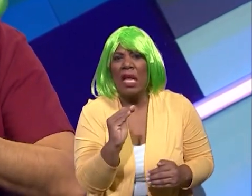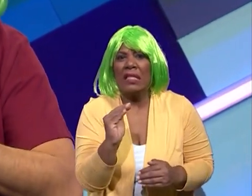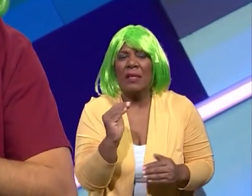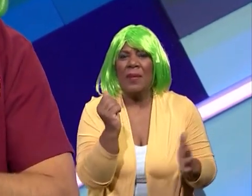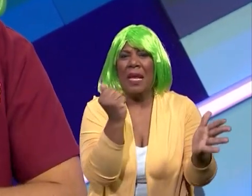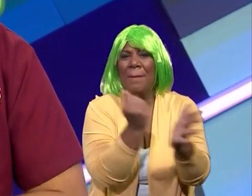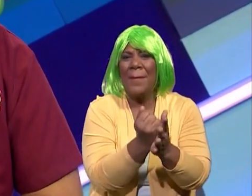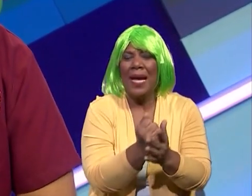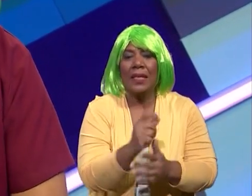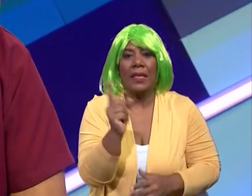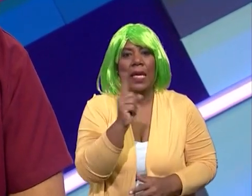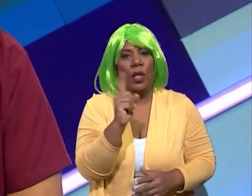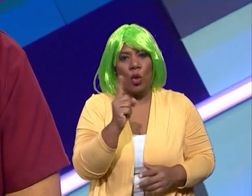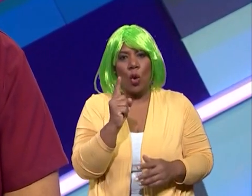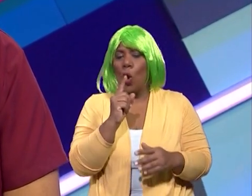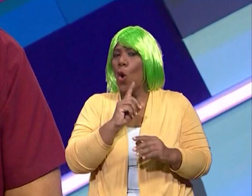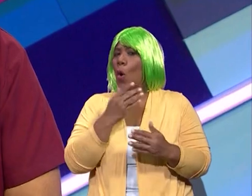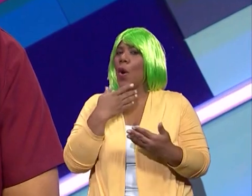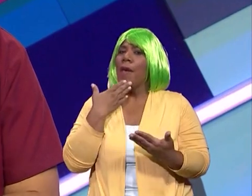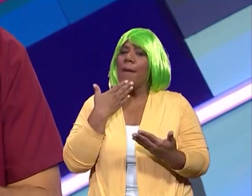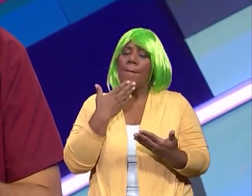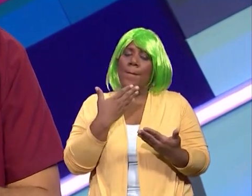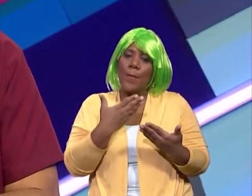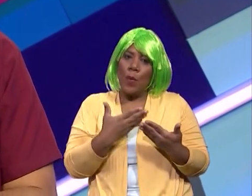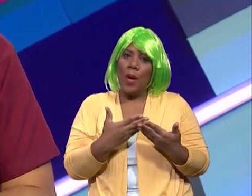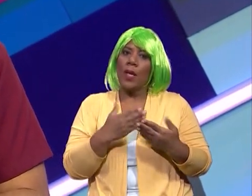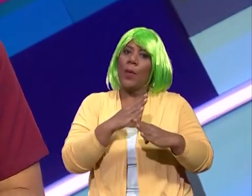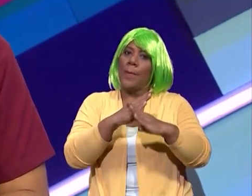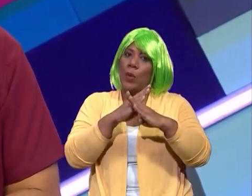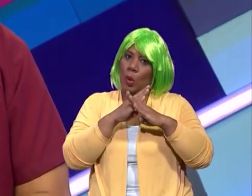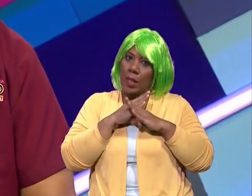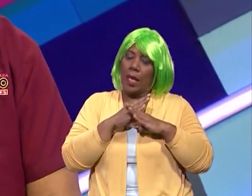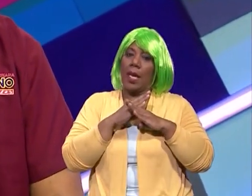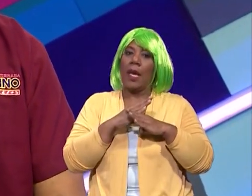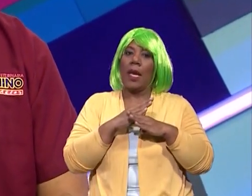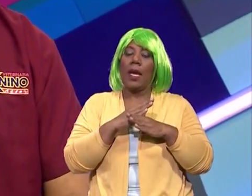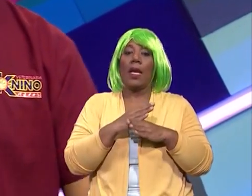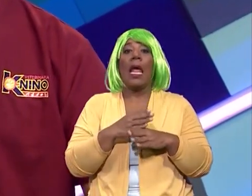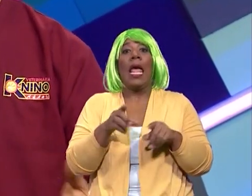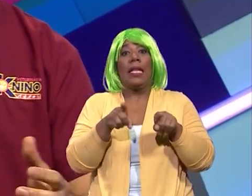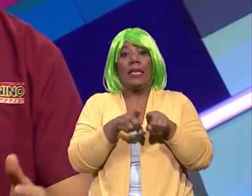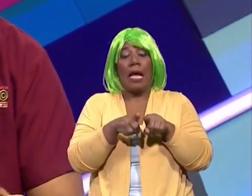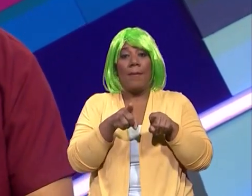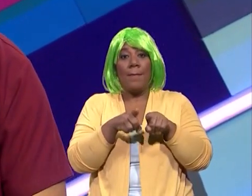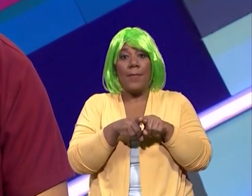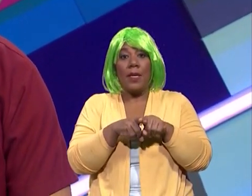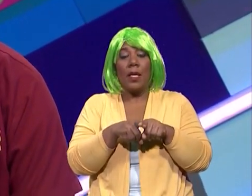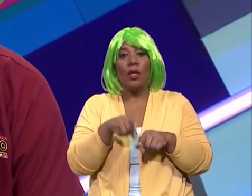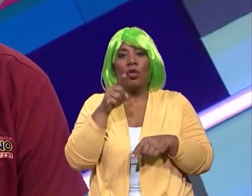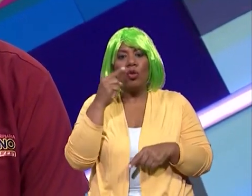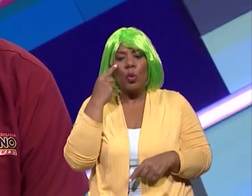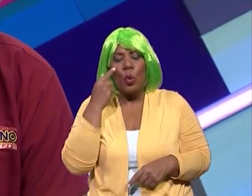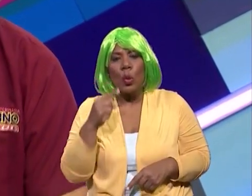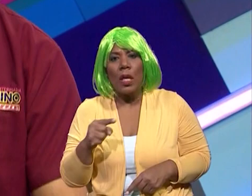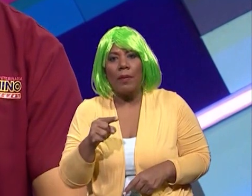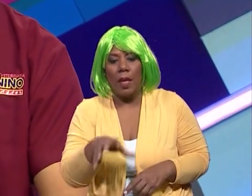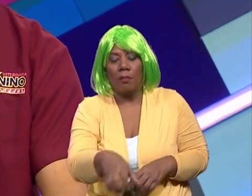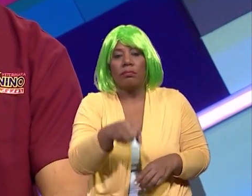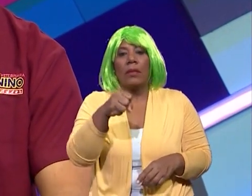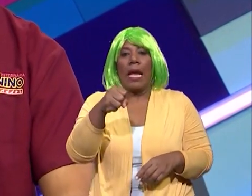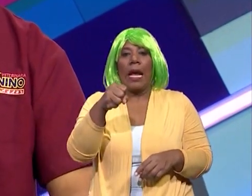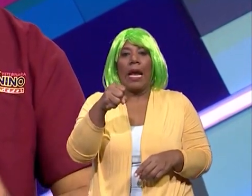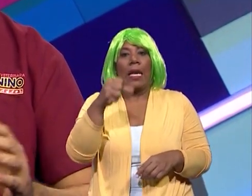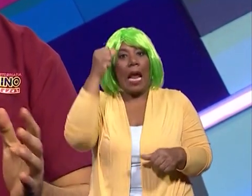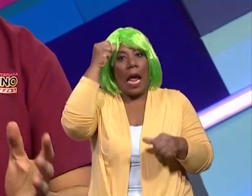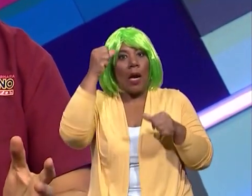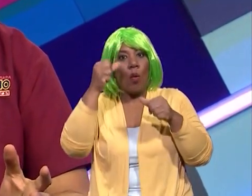sea, no todas son malas. Señores, es importante que tengamos en cuenta esas cosas. Otra cosa, o sea, igualmente, tú la ves, no la agarres, porque te pueden